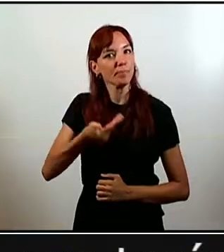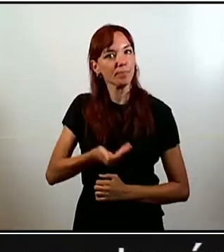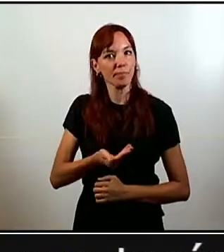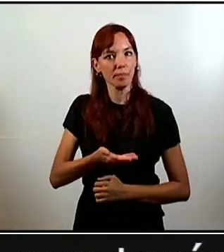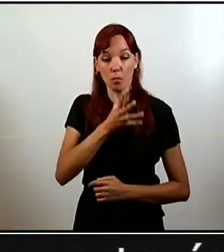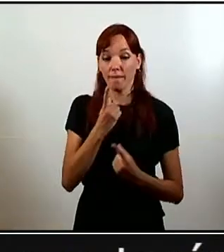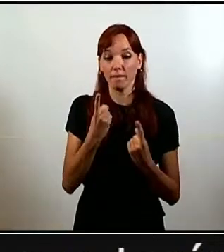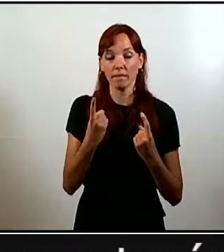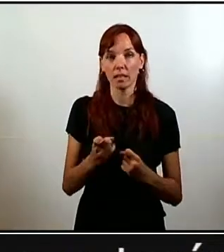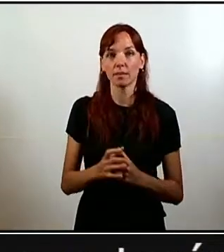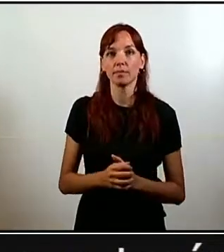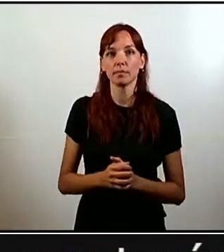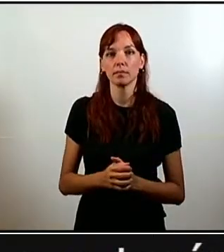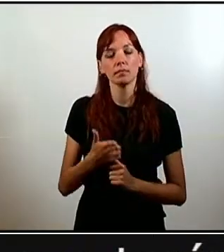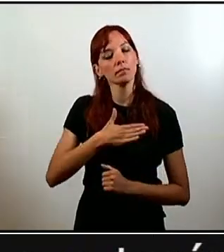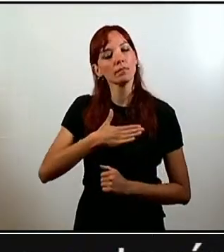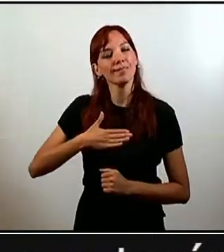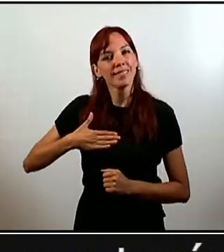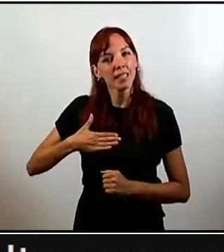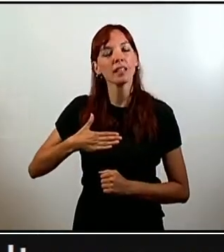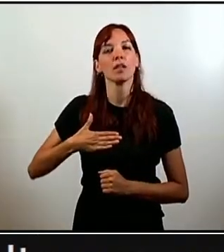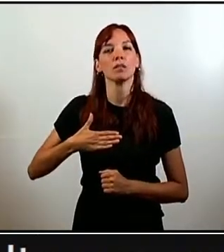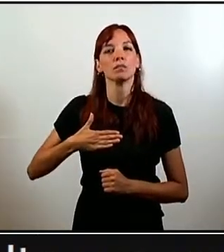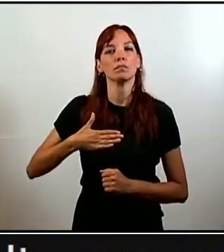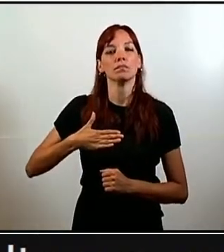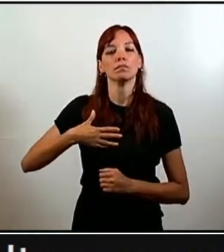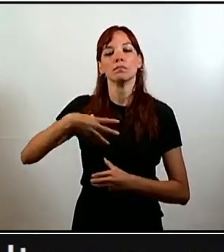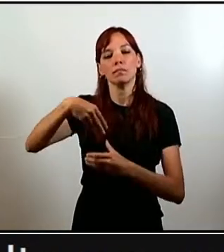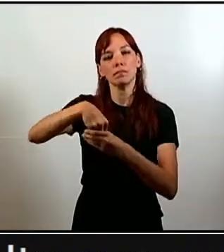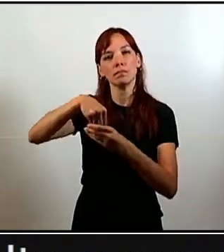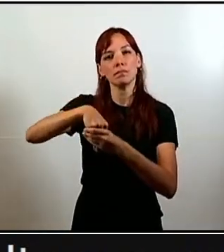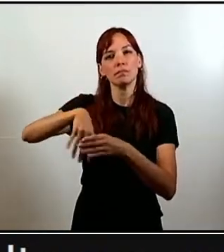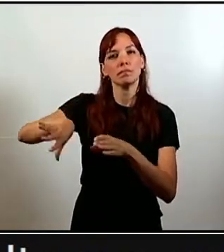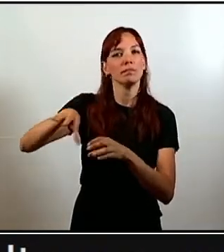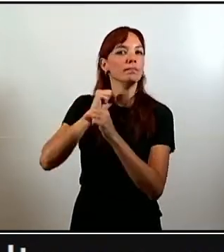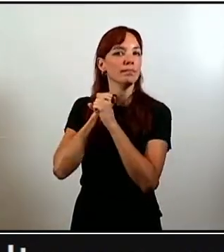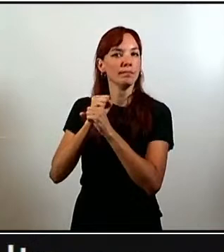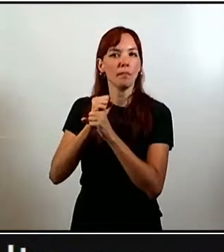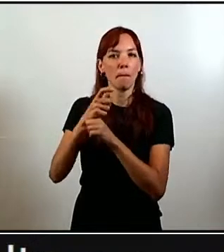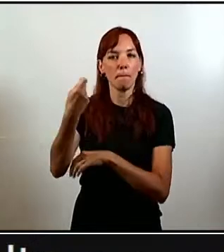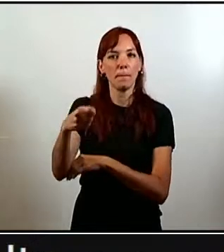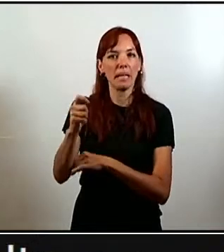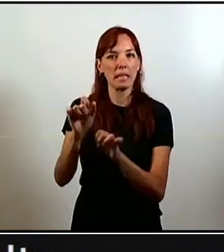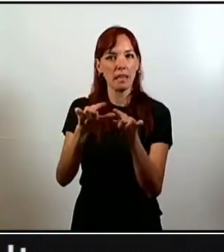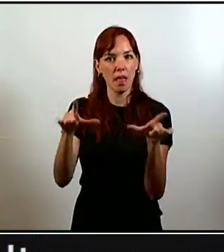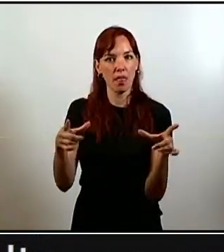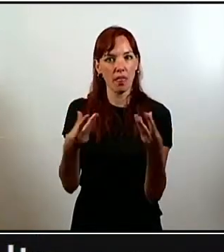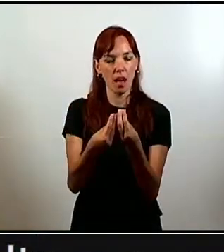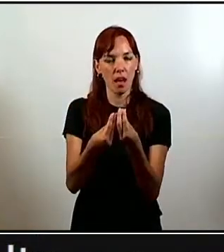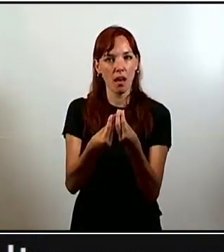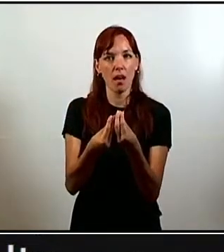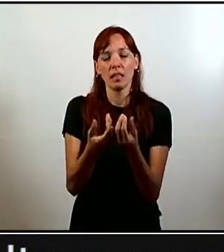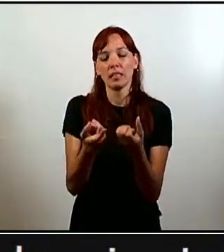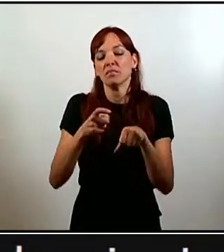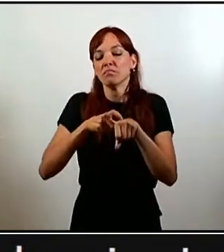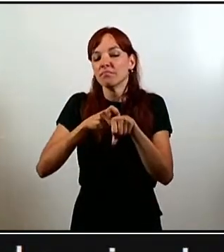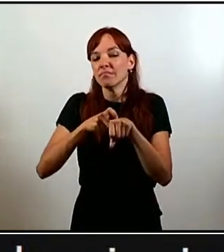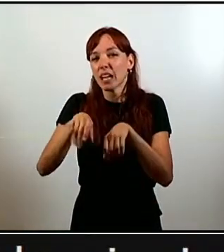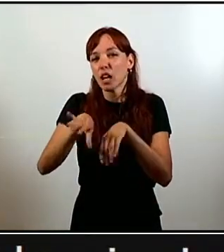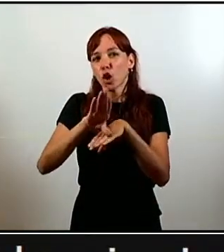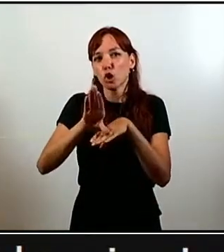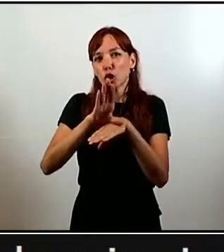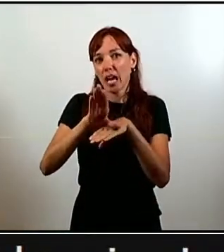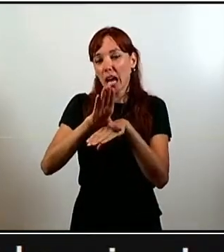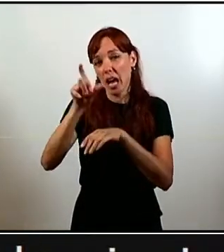mucha falta, y quería que estuviese bajo las competencias de Presidencia. Lo de que tenga rango de